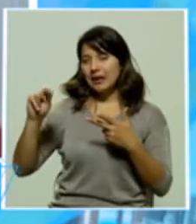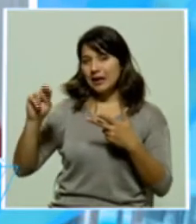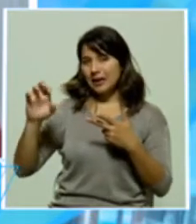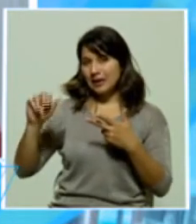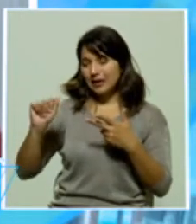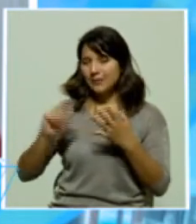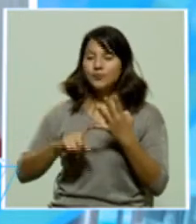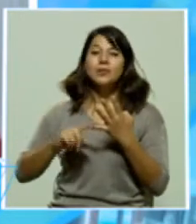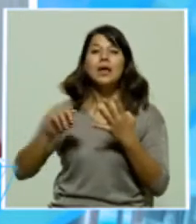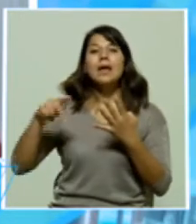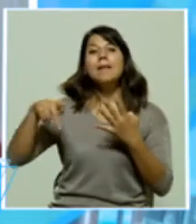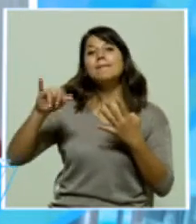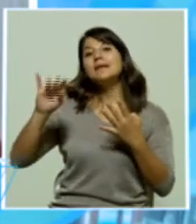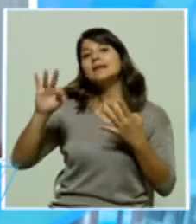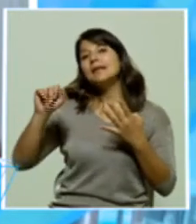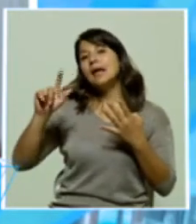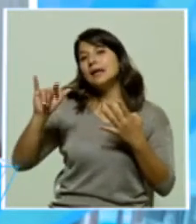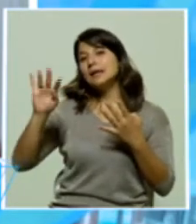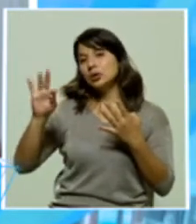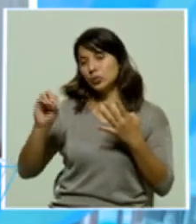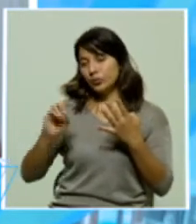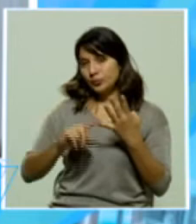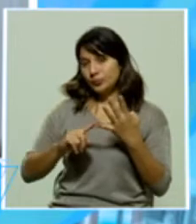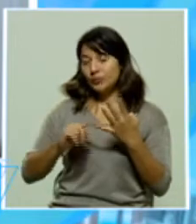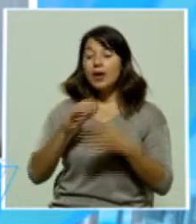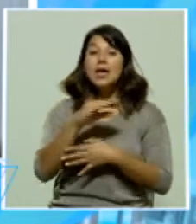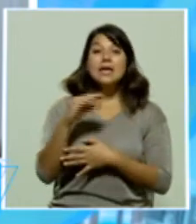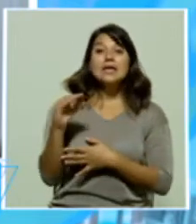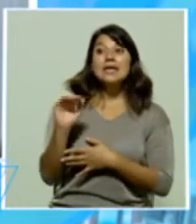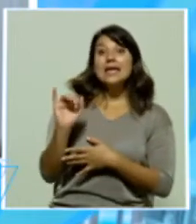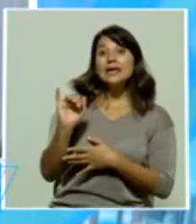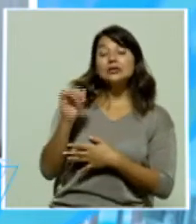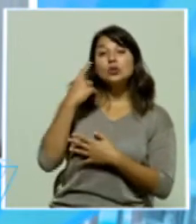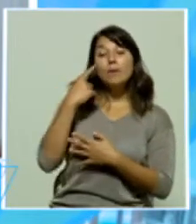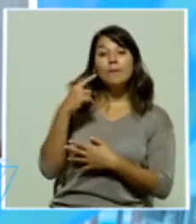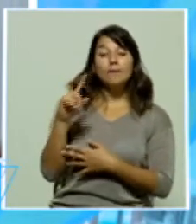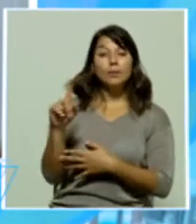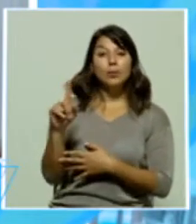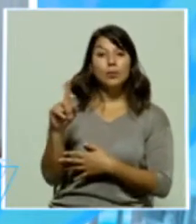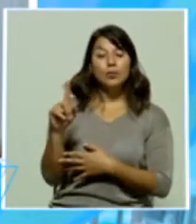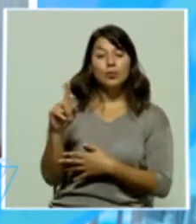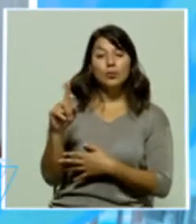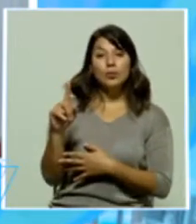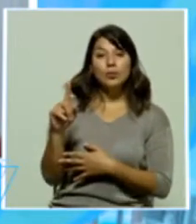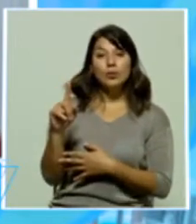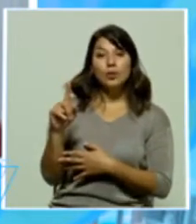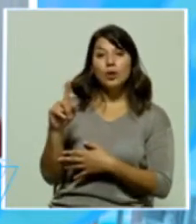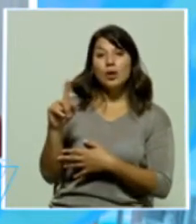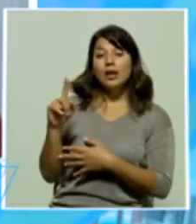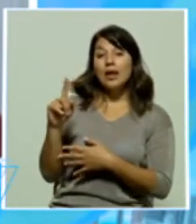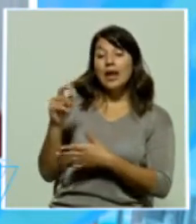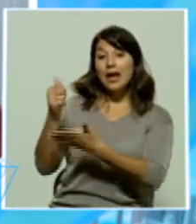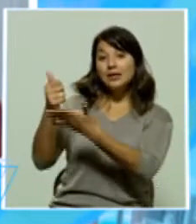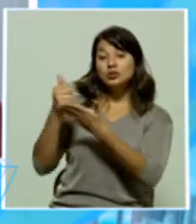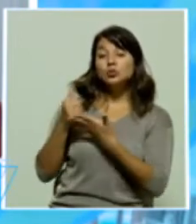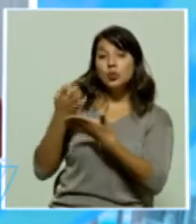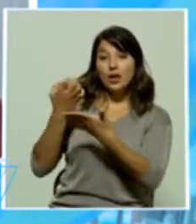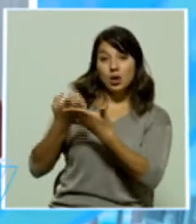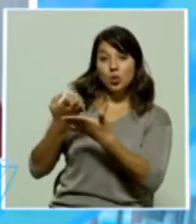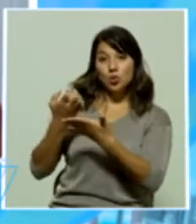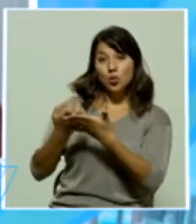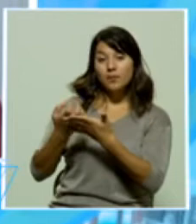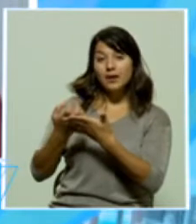Pitalito. Y bueno, eso gracias al financiamiento del